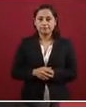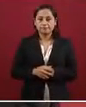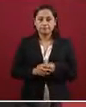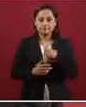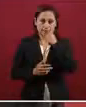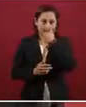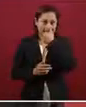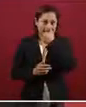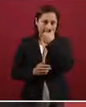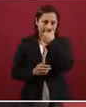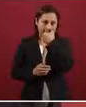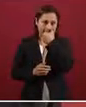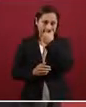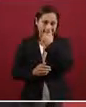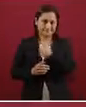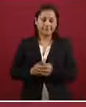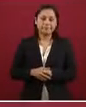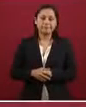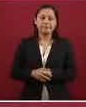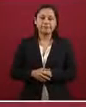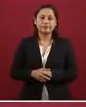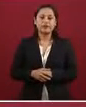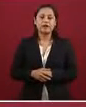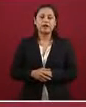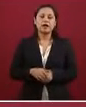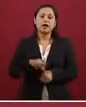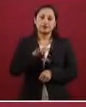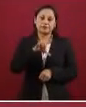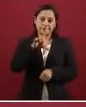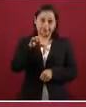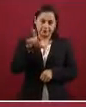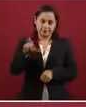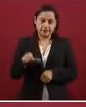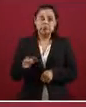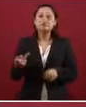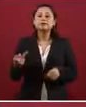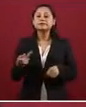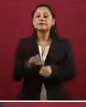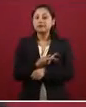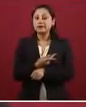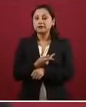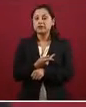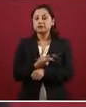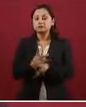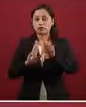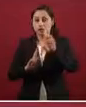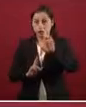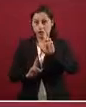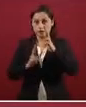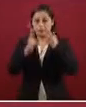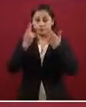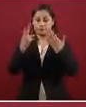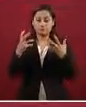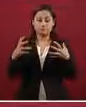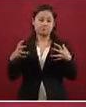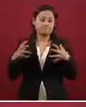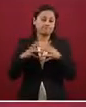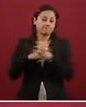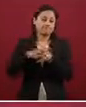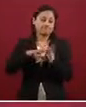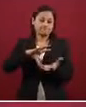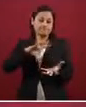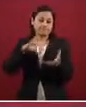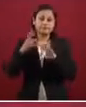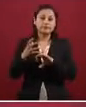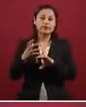Luego de la revolución, porque hay que tomar en cuenta que en el